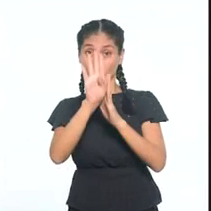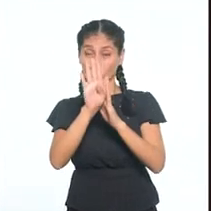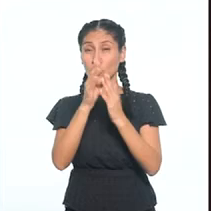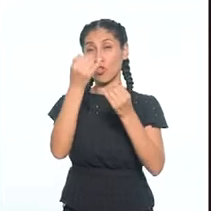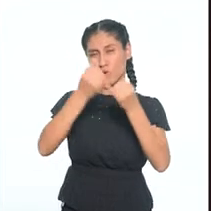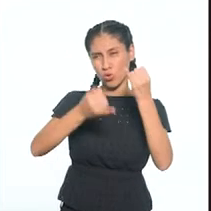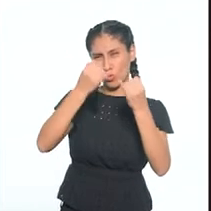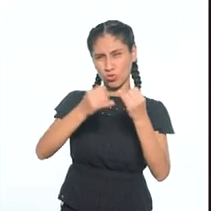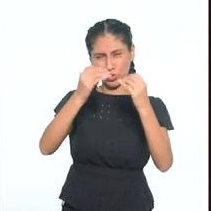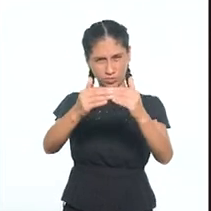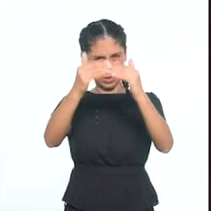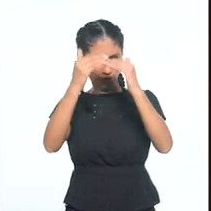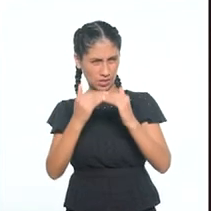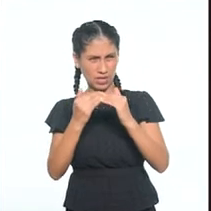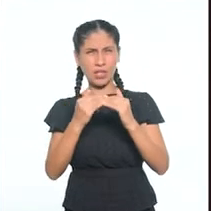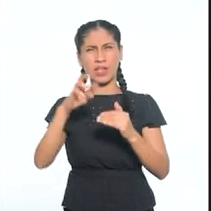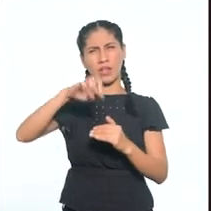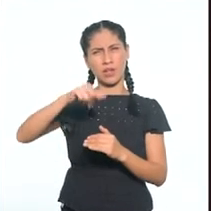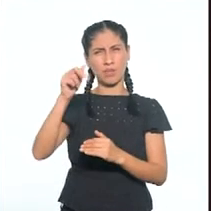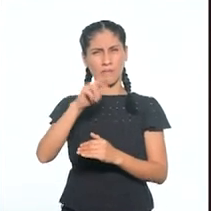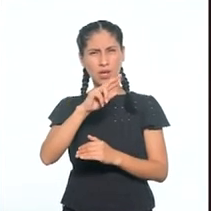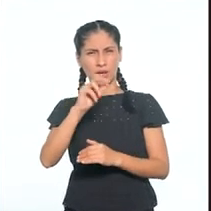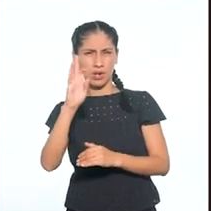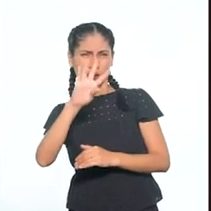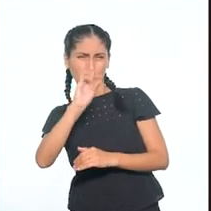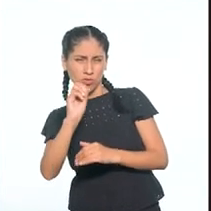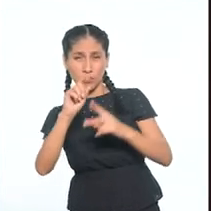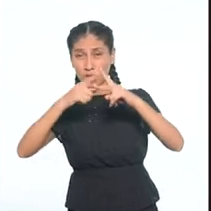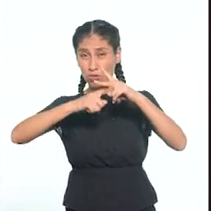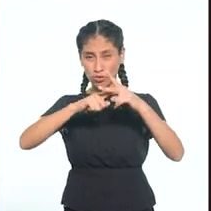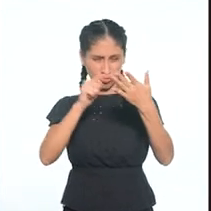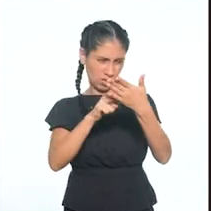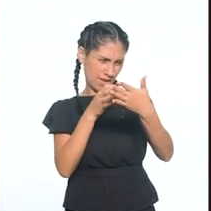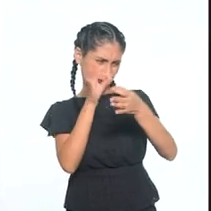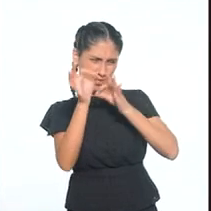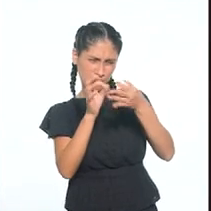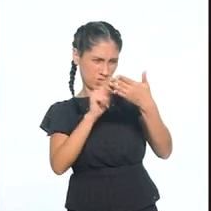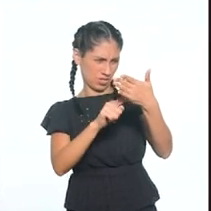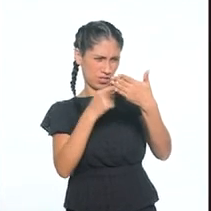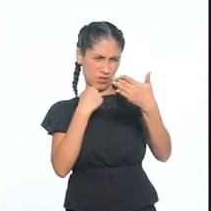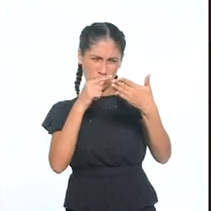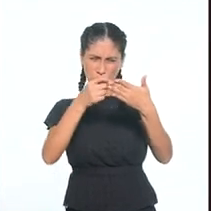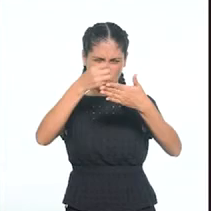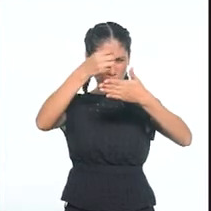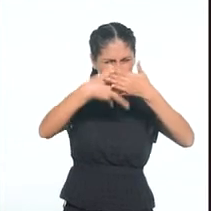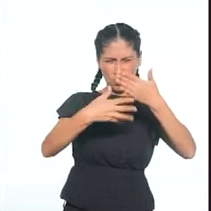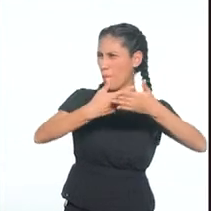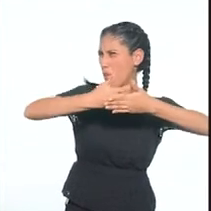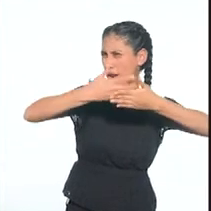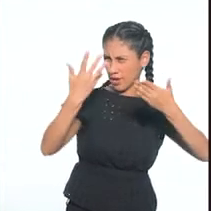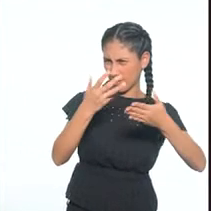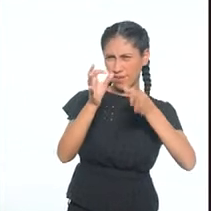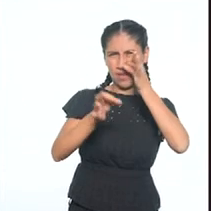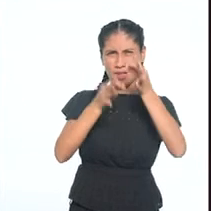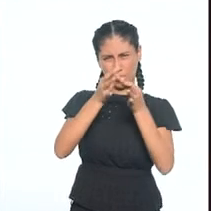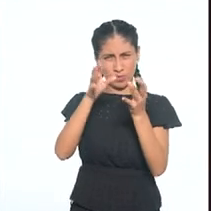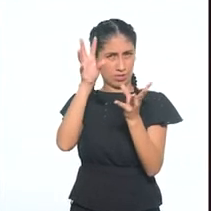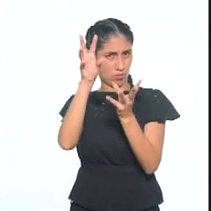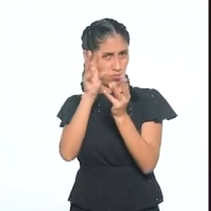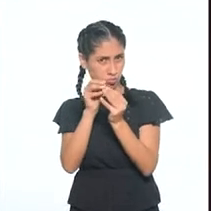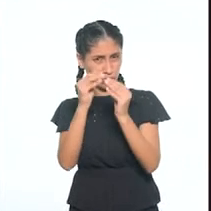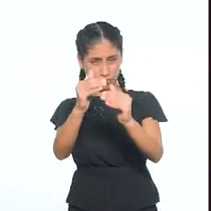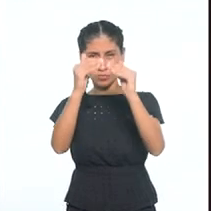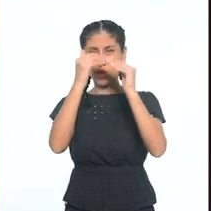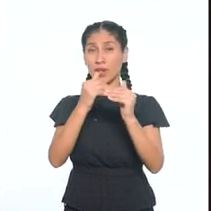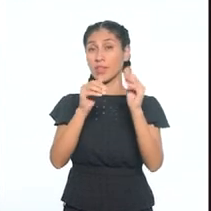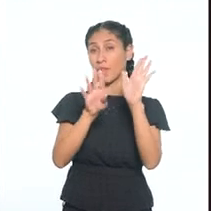el párrafo de introducción es aquel que presenta el propósito principal y un resumen de la temática del texto los